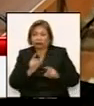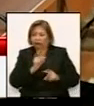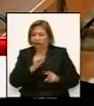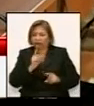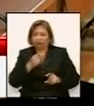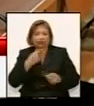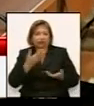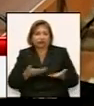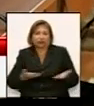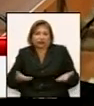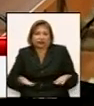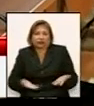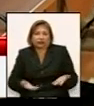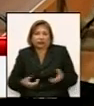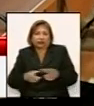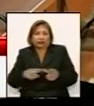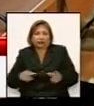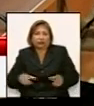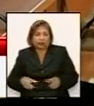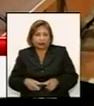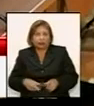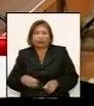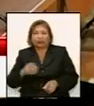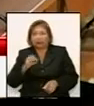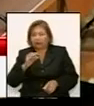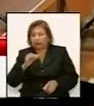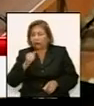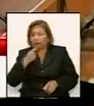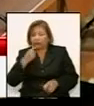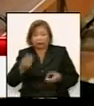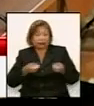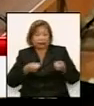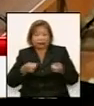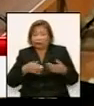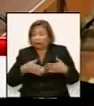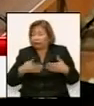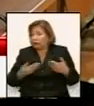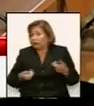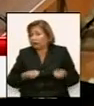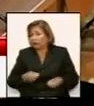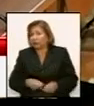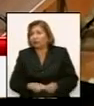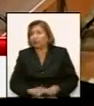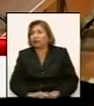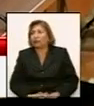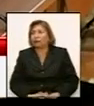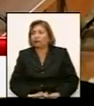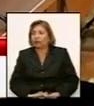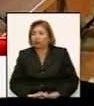está en el espacio digital, que ya lo podemos controlar de esa manera.